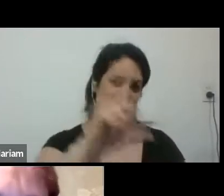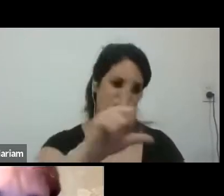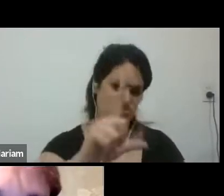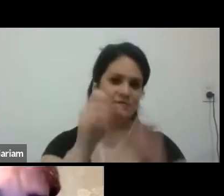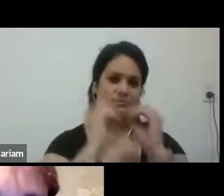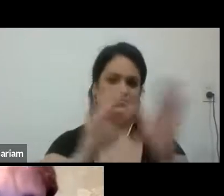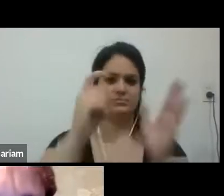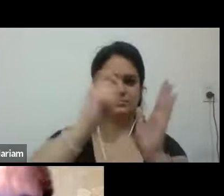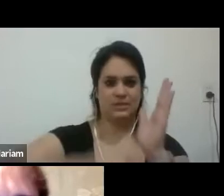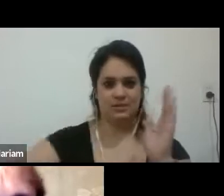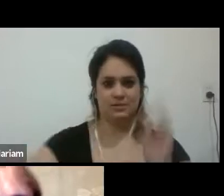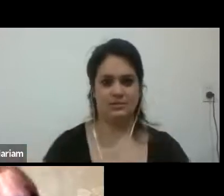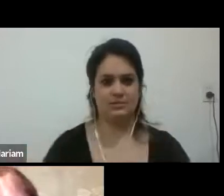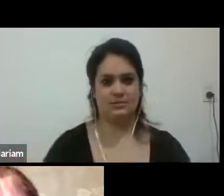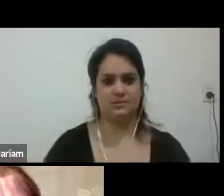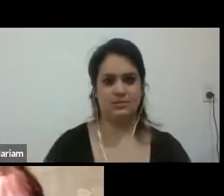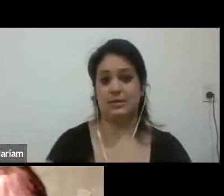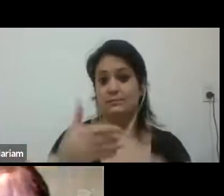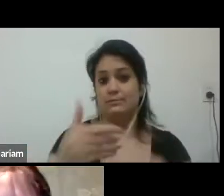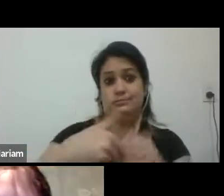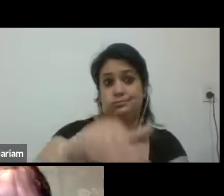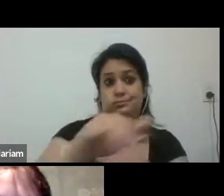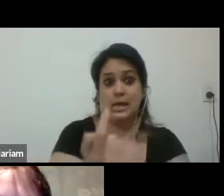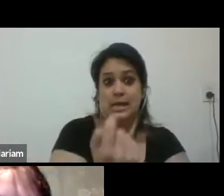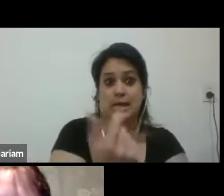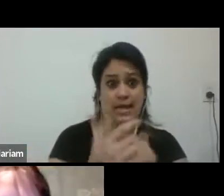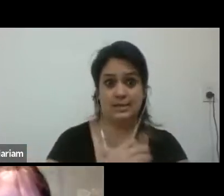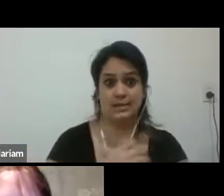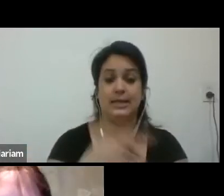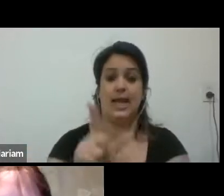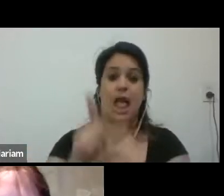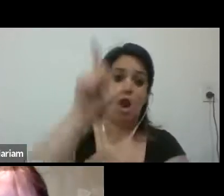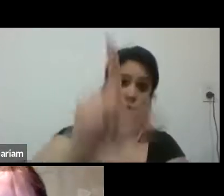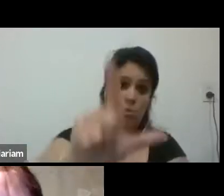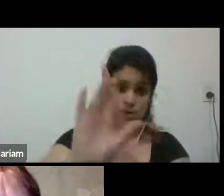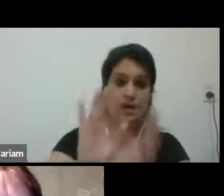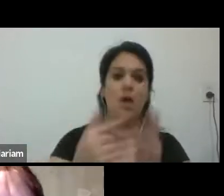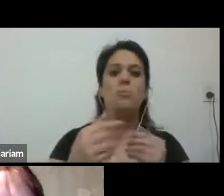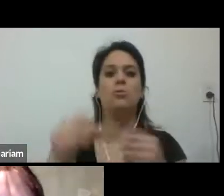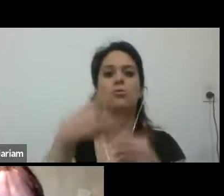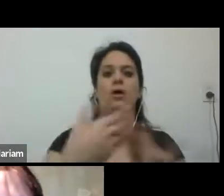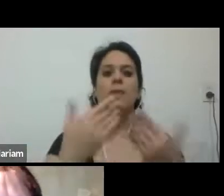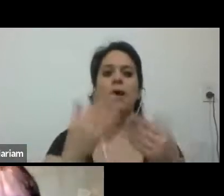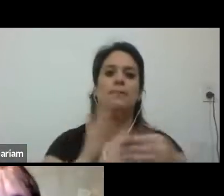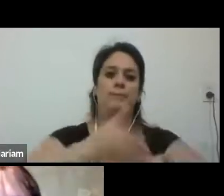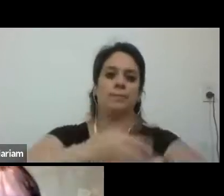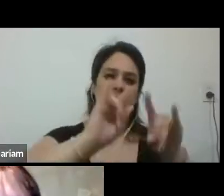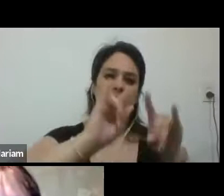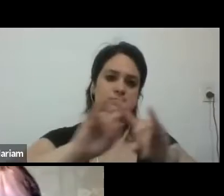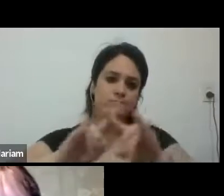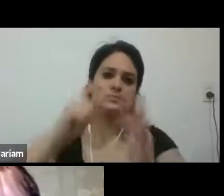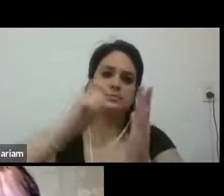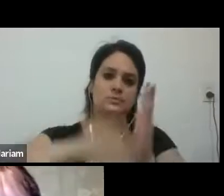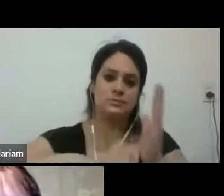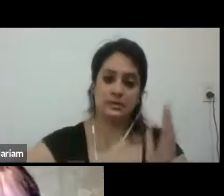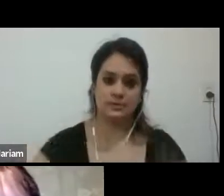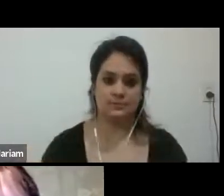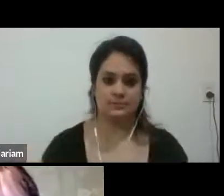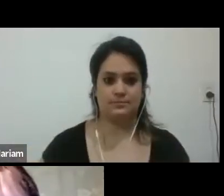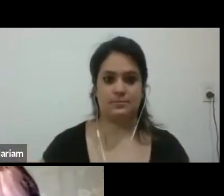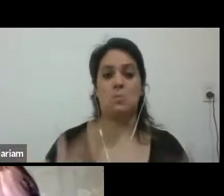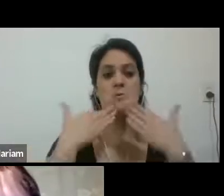y el día lunes estamos muy cerquita entonces a prepararse porque ya van a poder ingresar e inscribirse leandro quiero